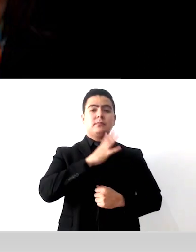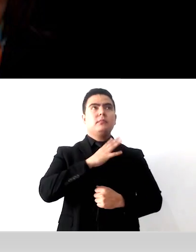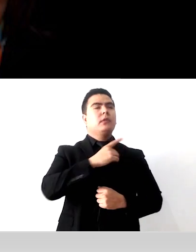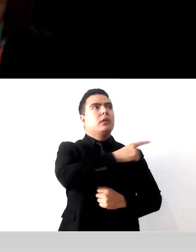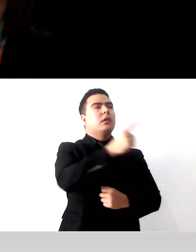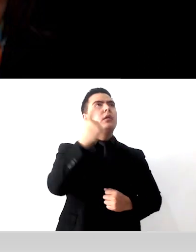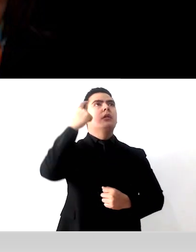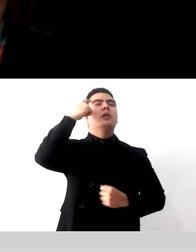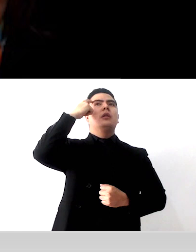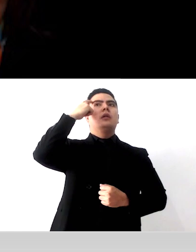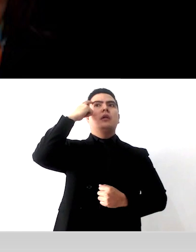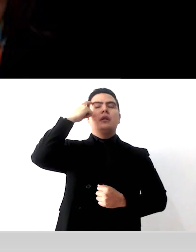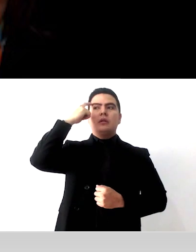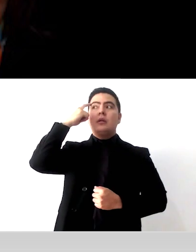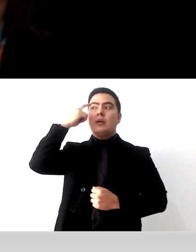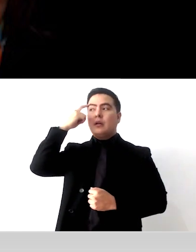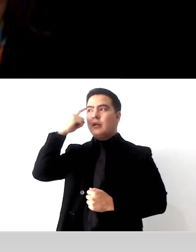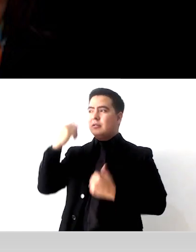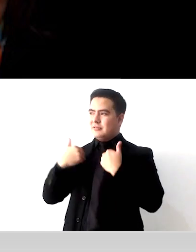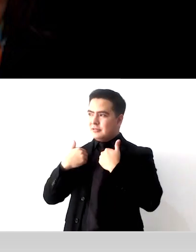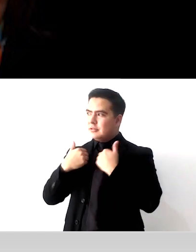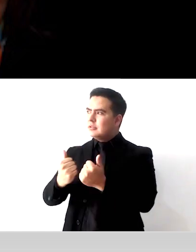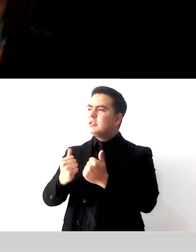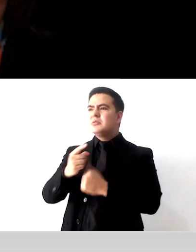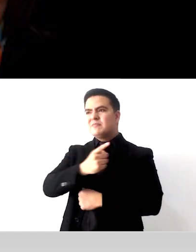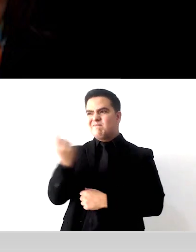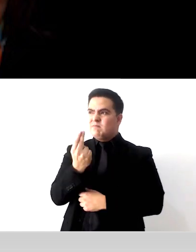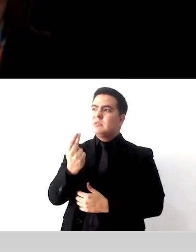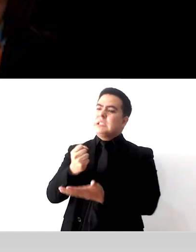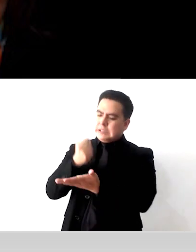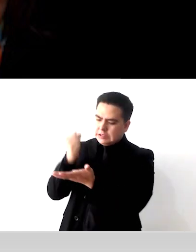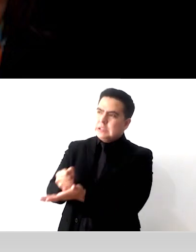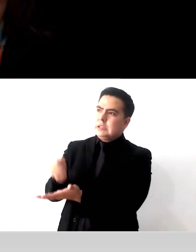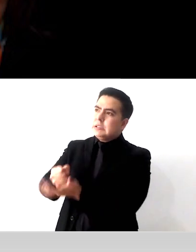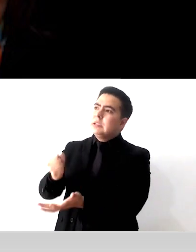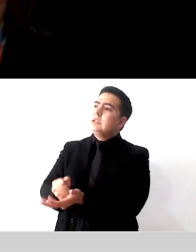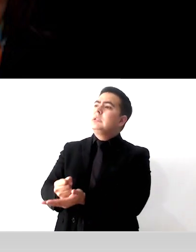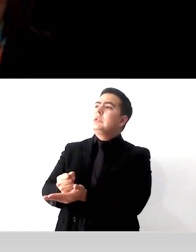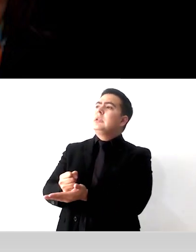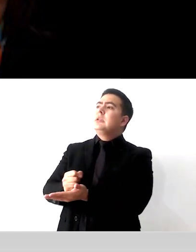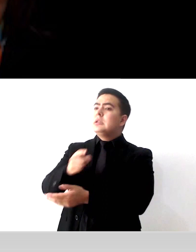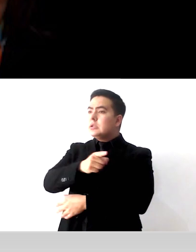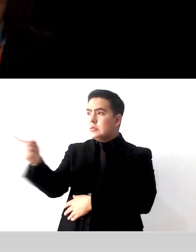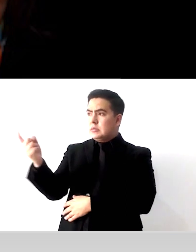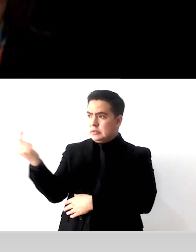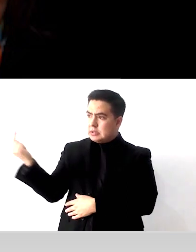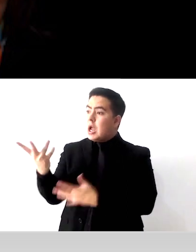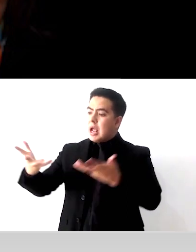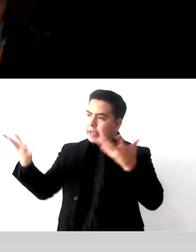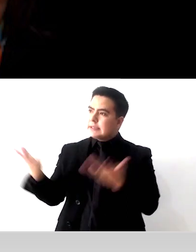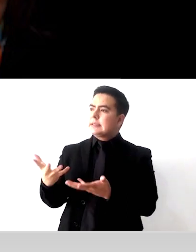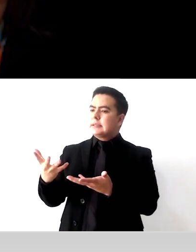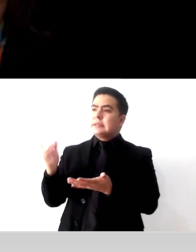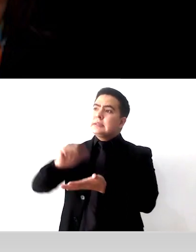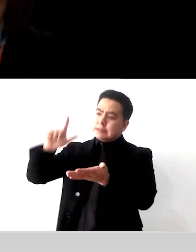van adelantados, ¿no? Y van exigiendo a los partidos pues que comprueben y se